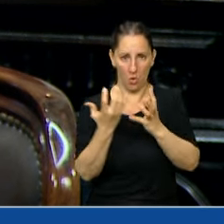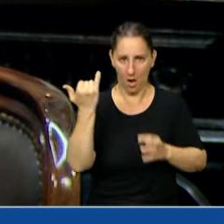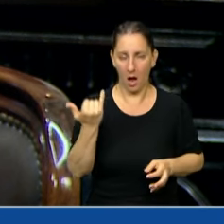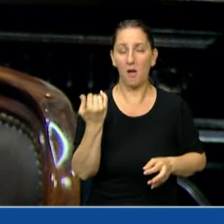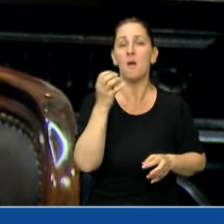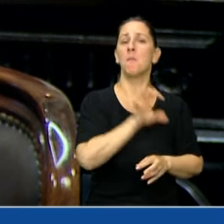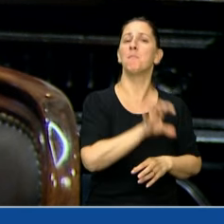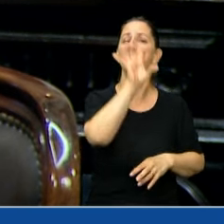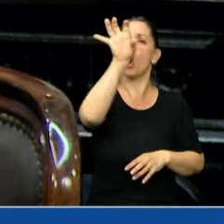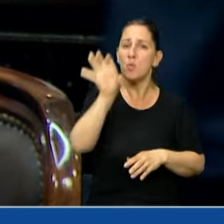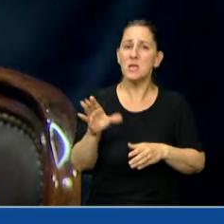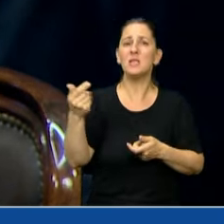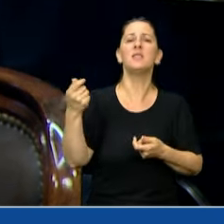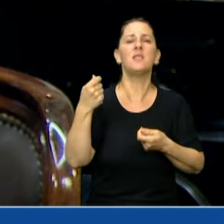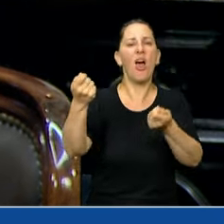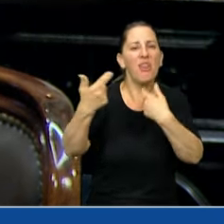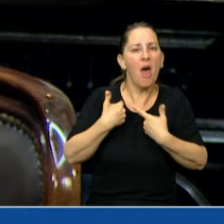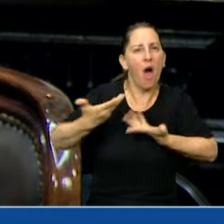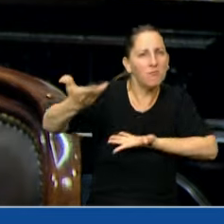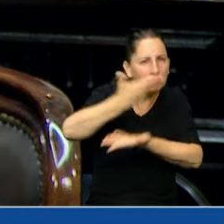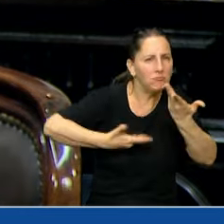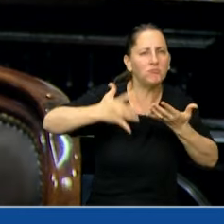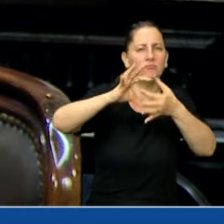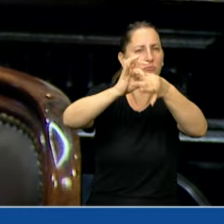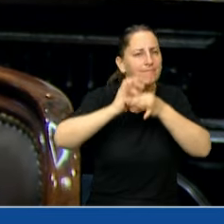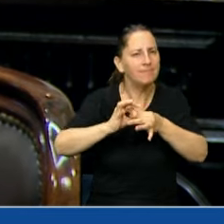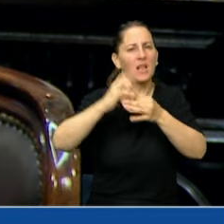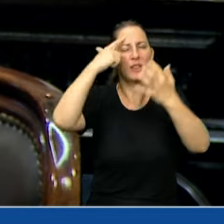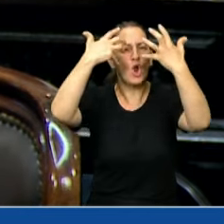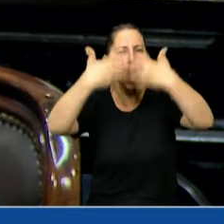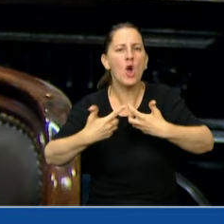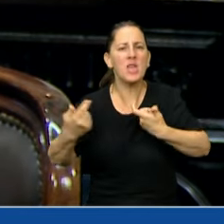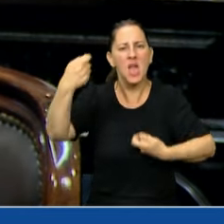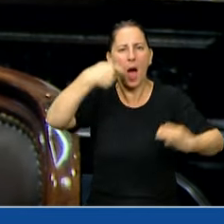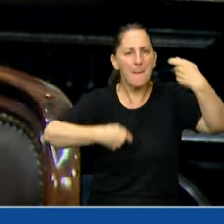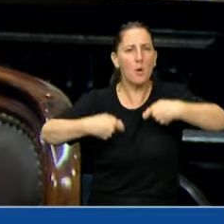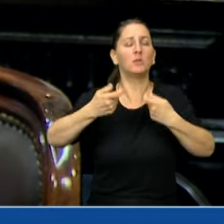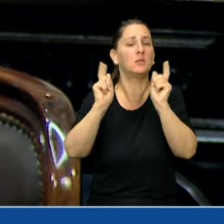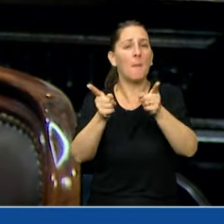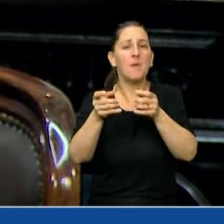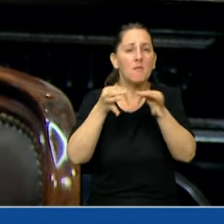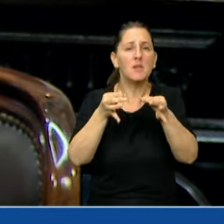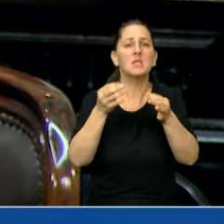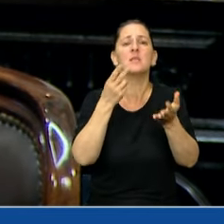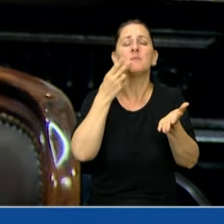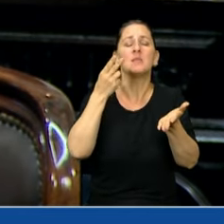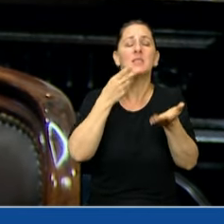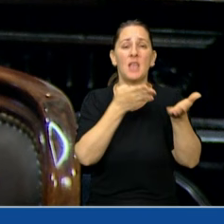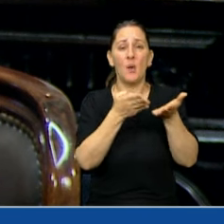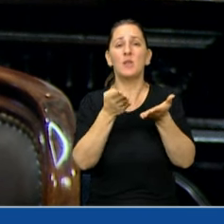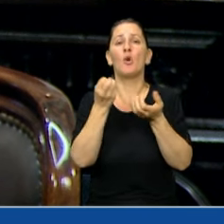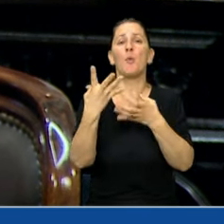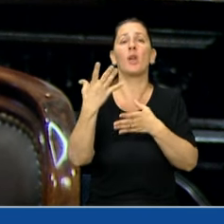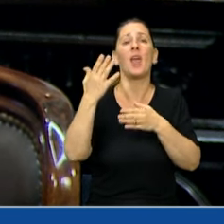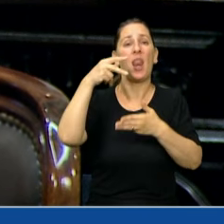provincias que aportan aportan conocimiento aportan tecnología aportan servicios porque neuquen no tiene puertos para salir